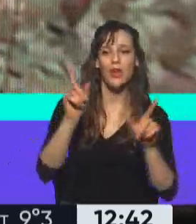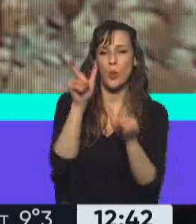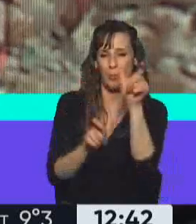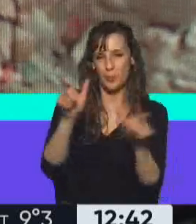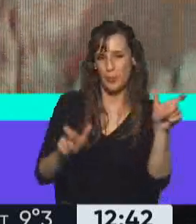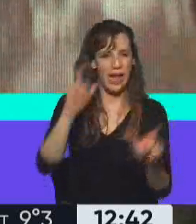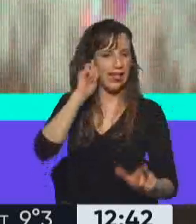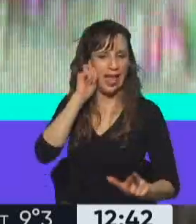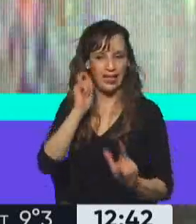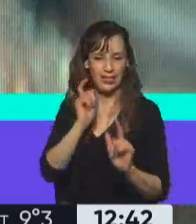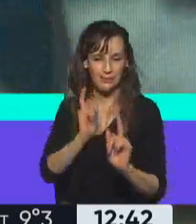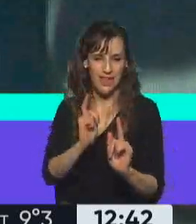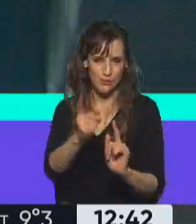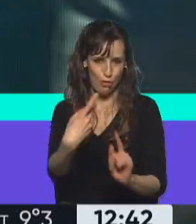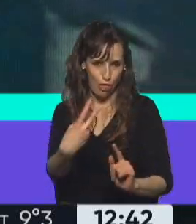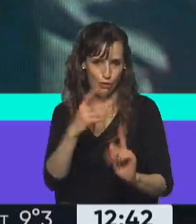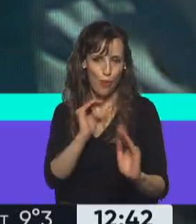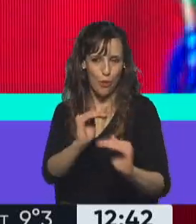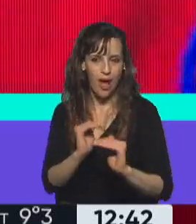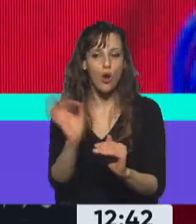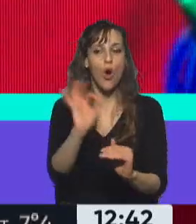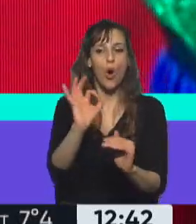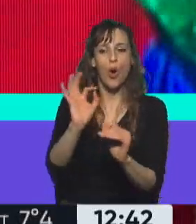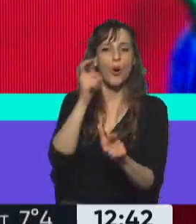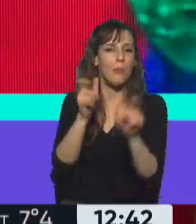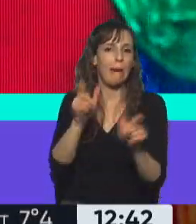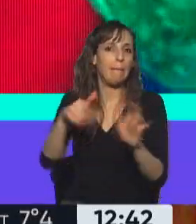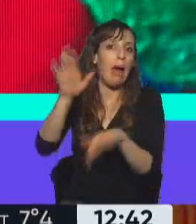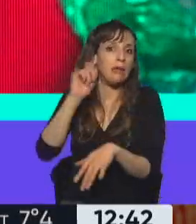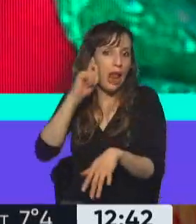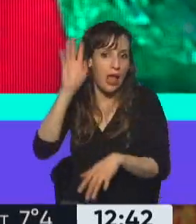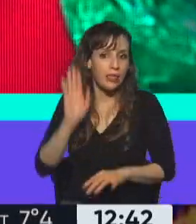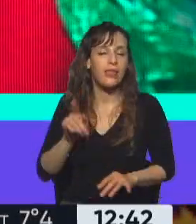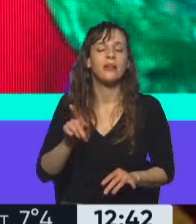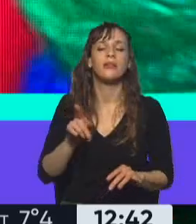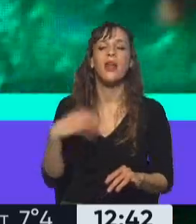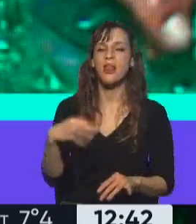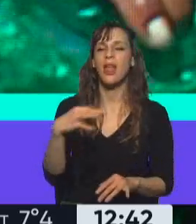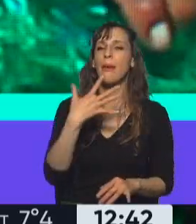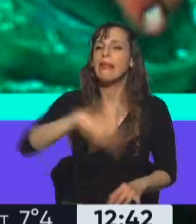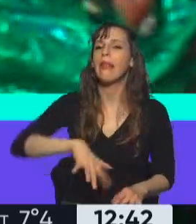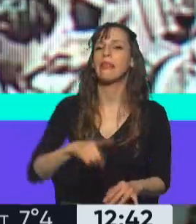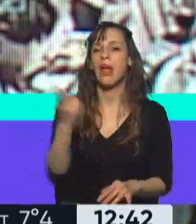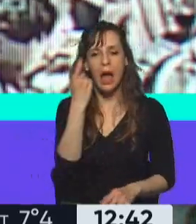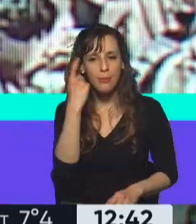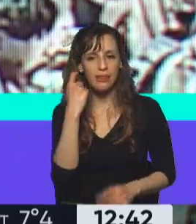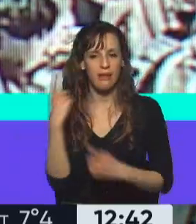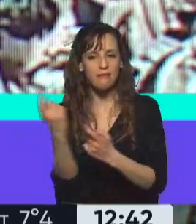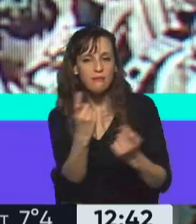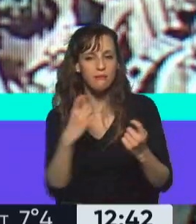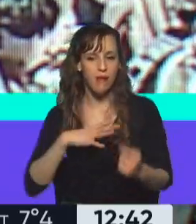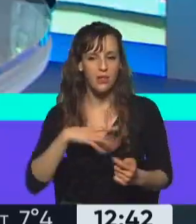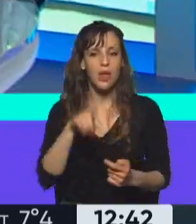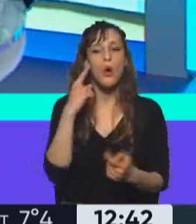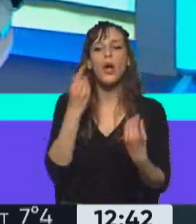o las generaciones más grandes tenemos que aprender muchas cosas. ¿Cómo sentís que es el argentino en relación a los pueblos